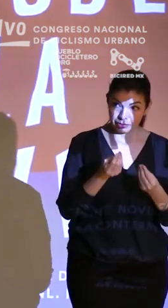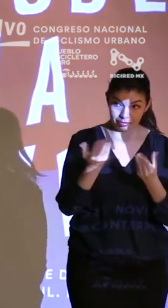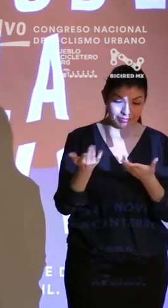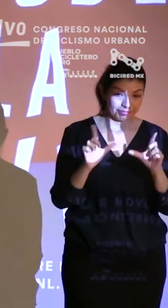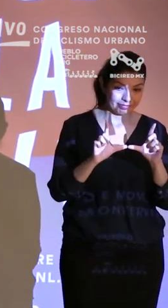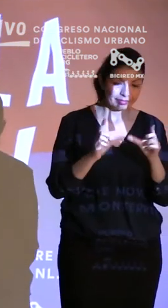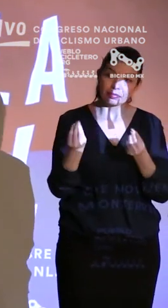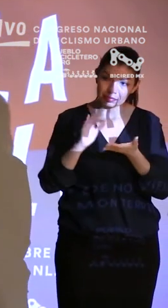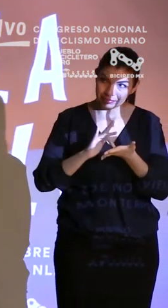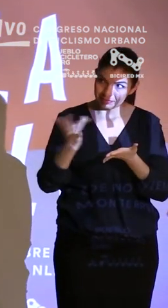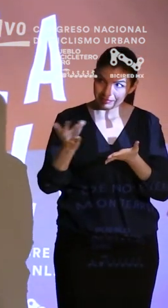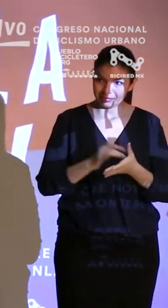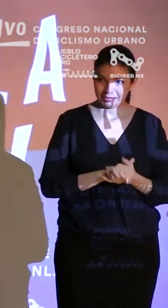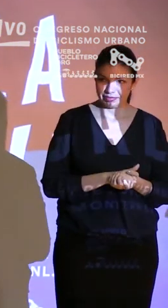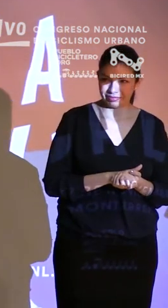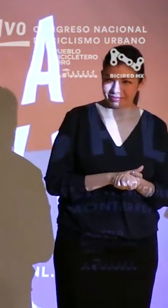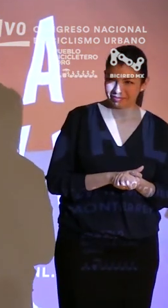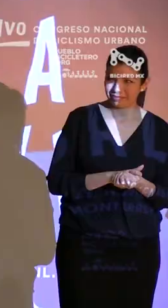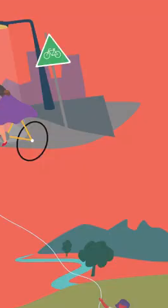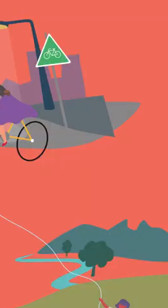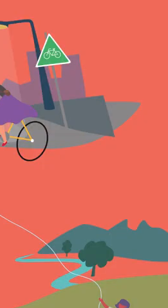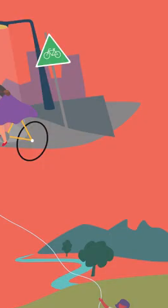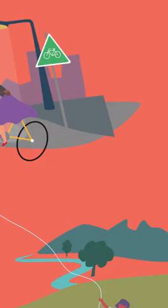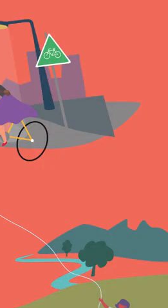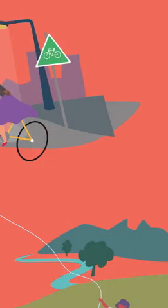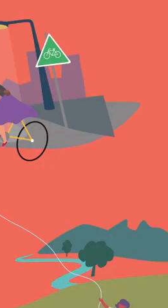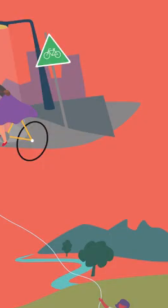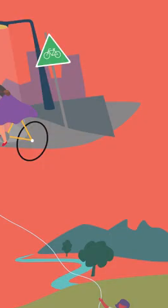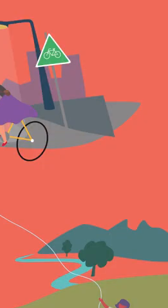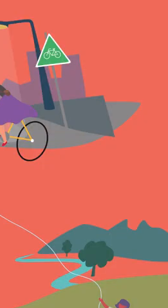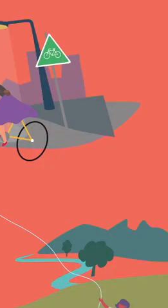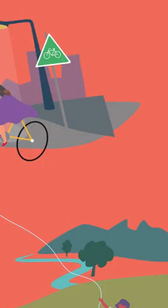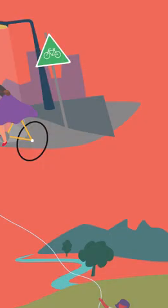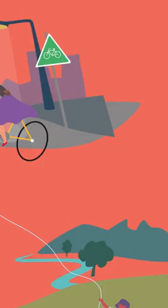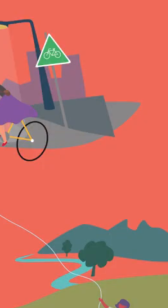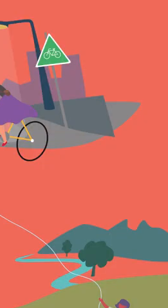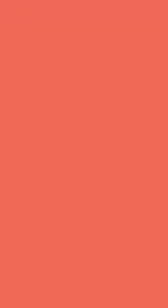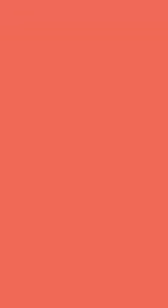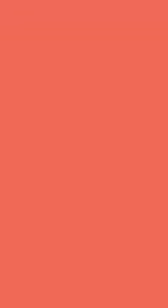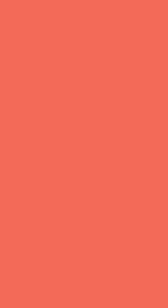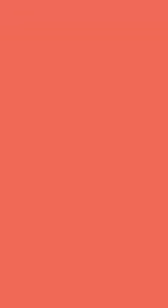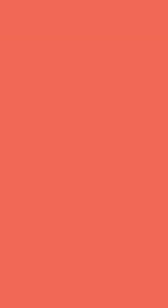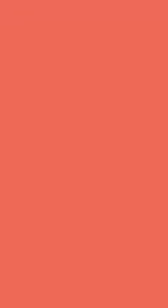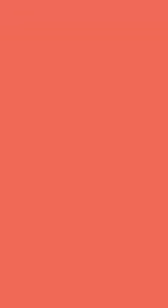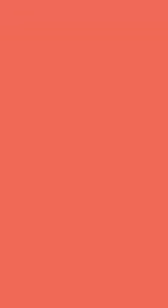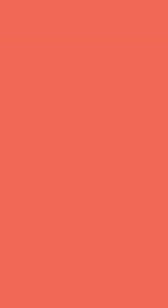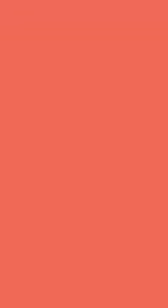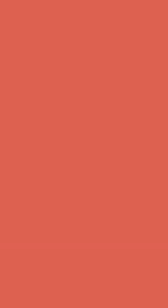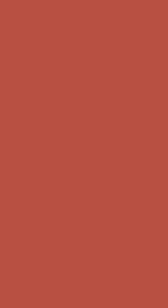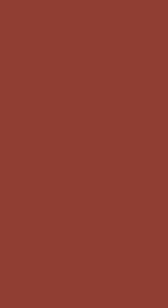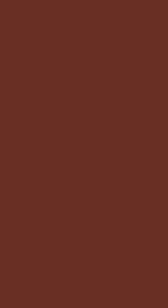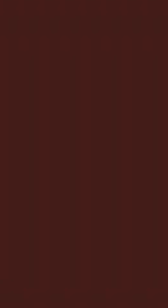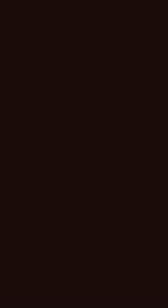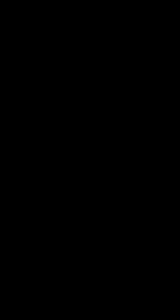a la la la la la la Gracias por ver el